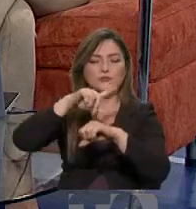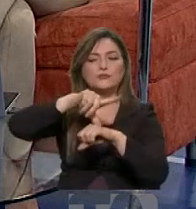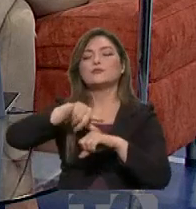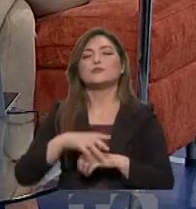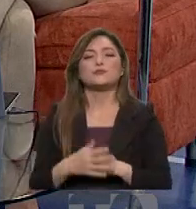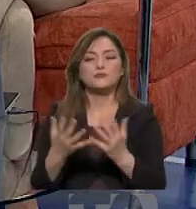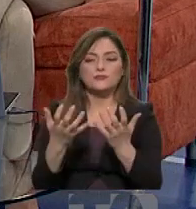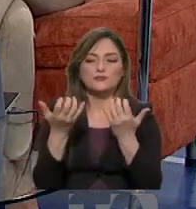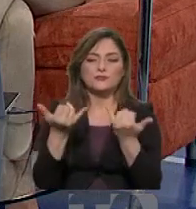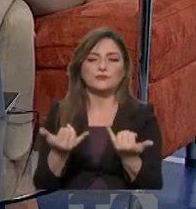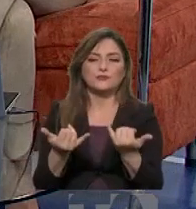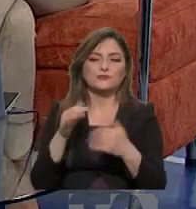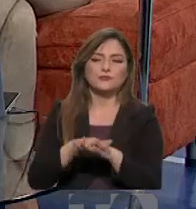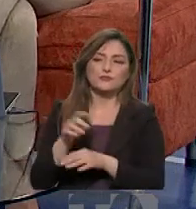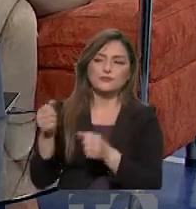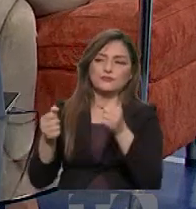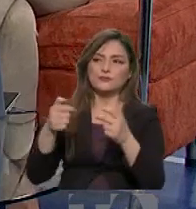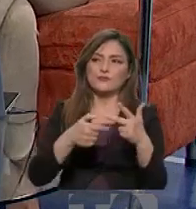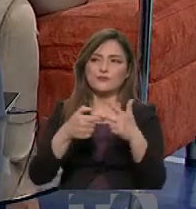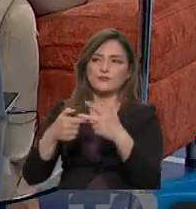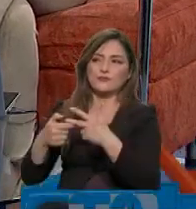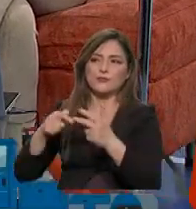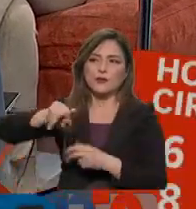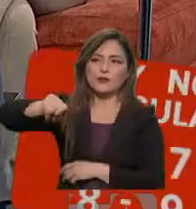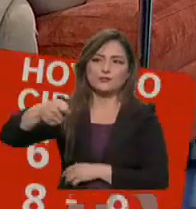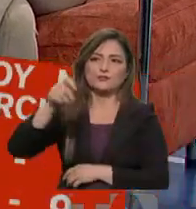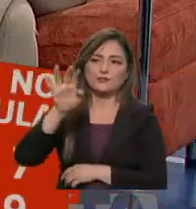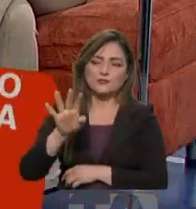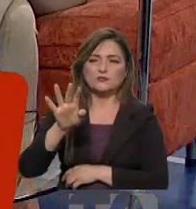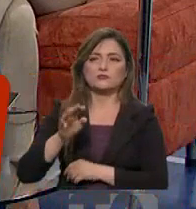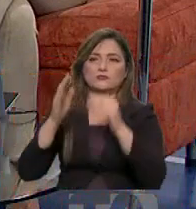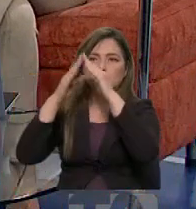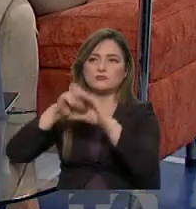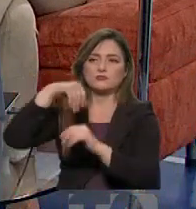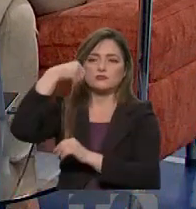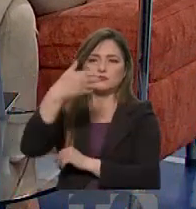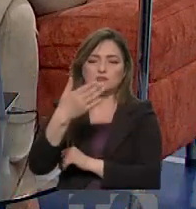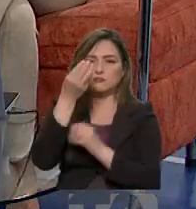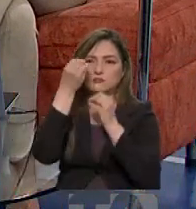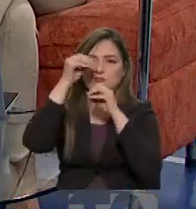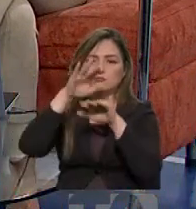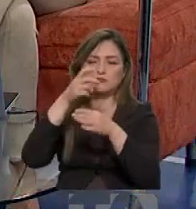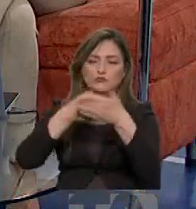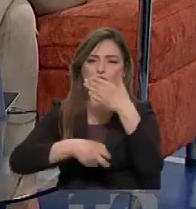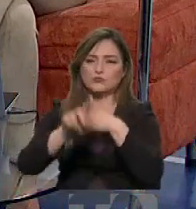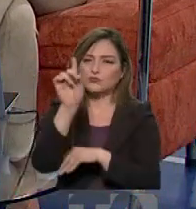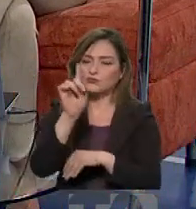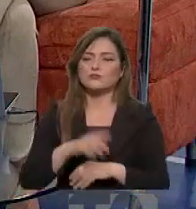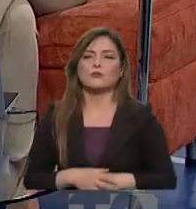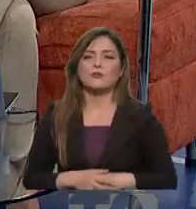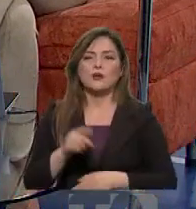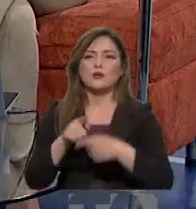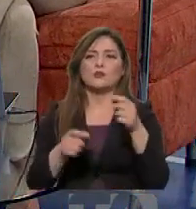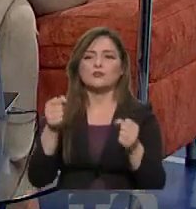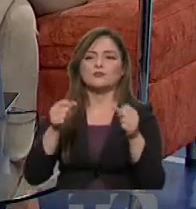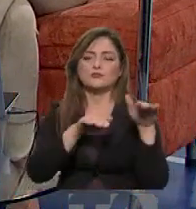6:12 queremos en este momento llamar a la Wincha de Teleamazonas para que ustedes salgan de casa bien informados y para que no vayan a ser multados. Hoy no pueden